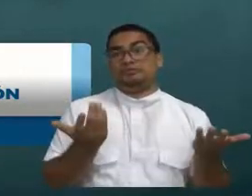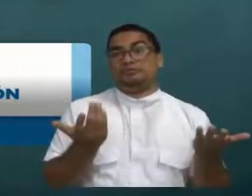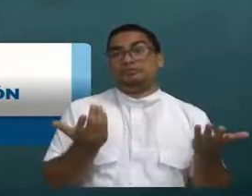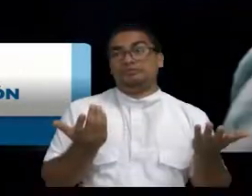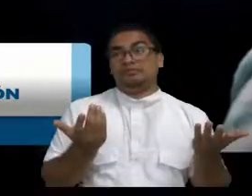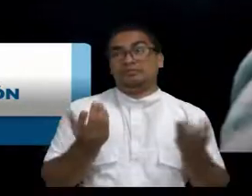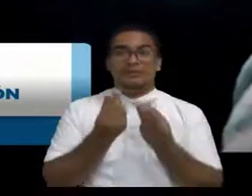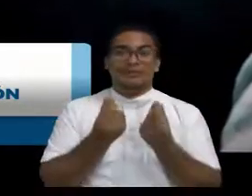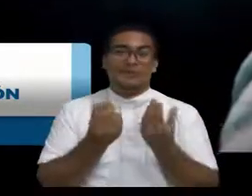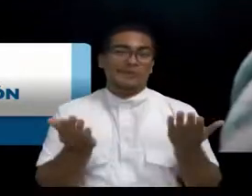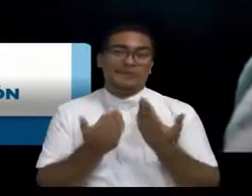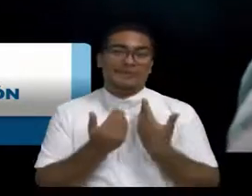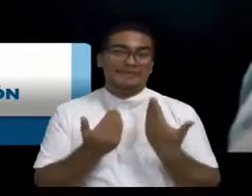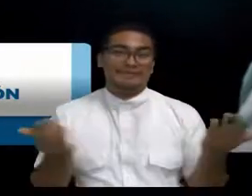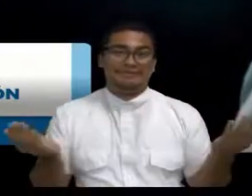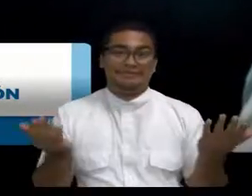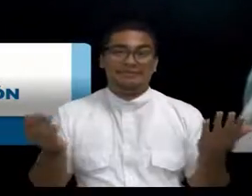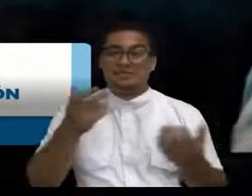¿verdad?